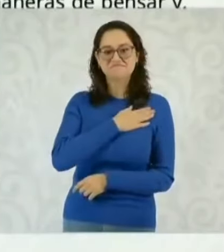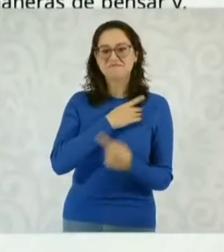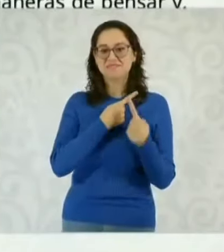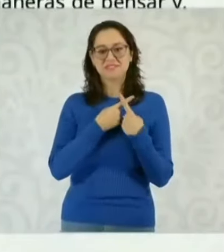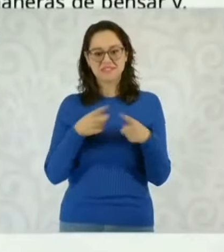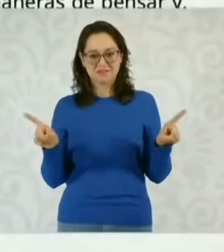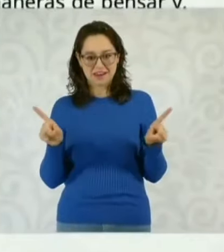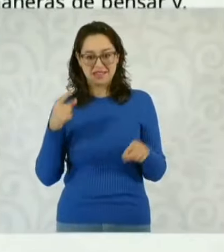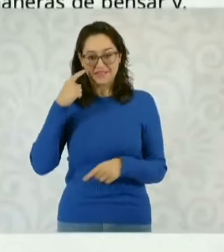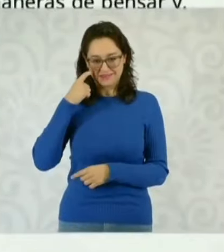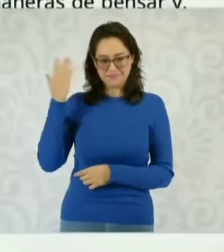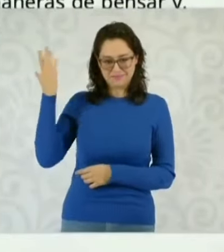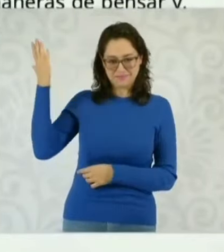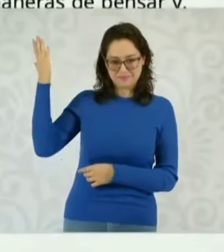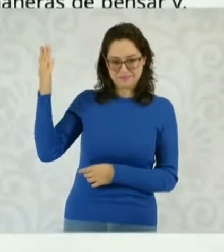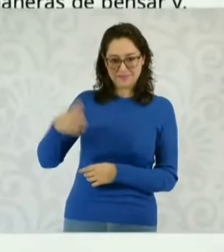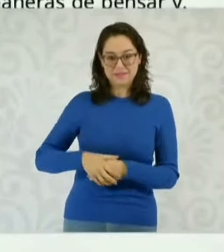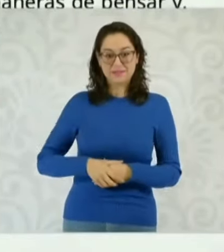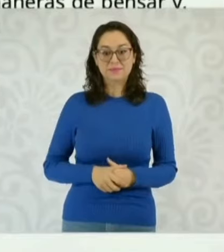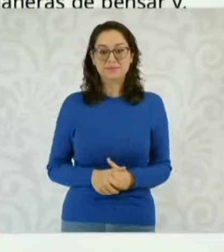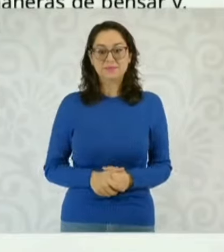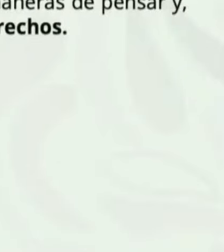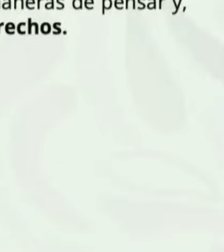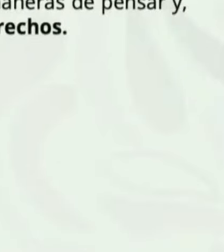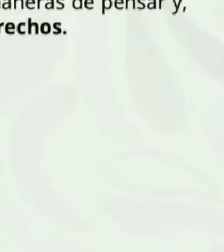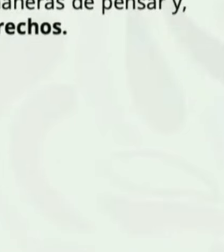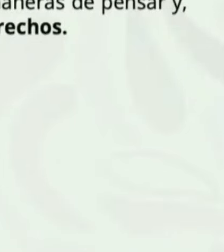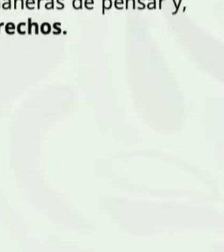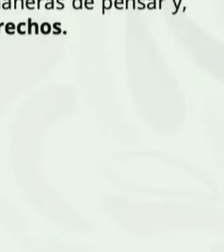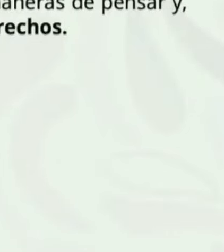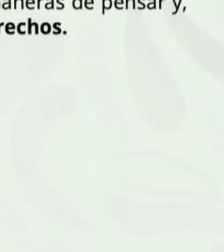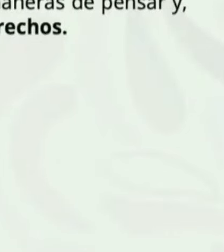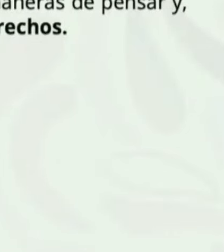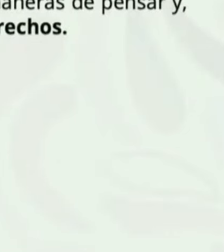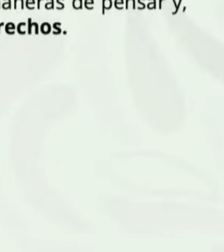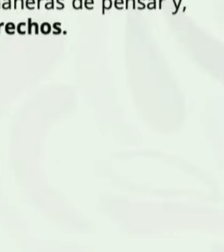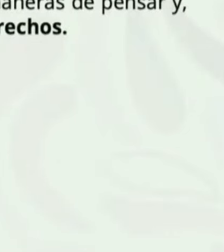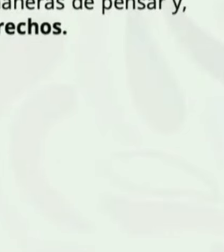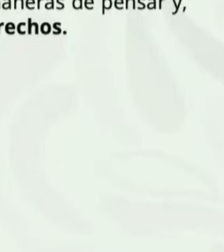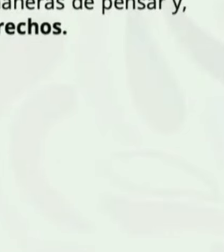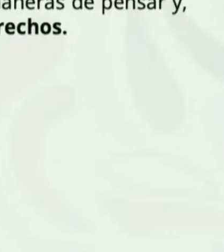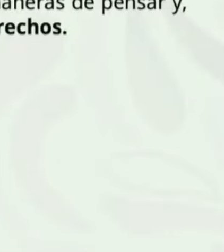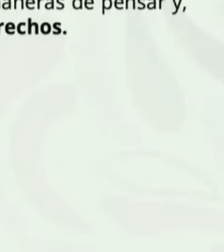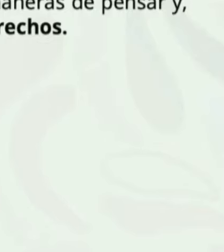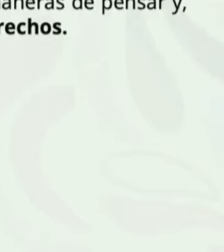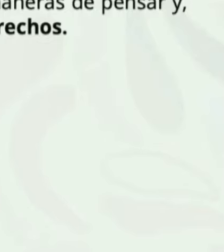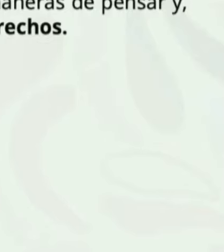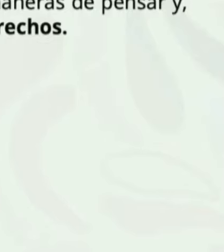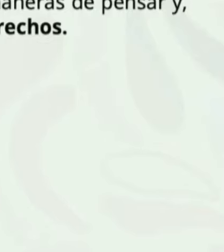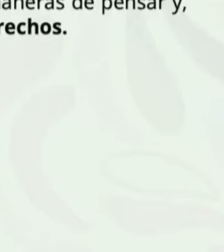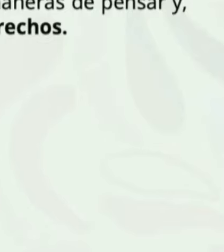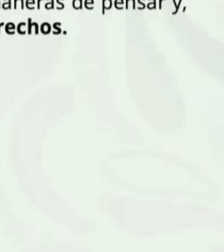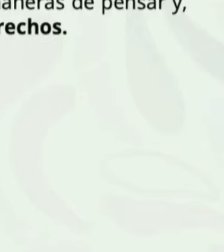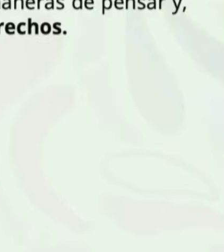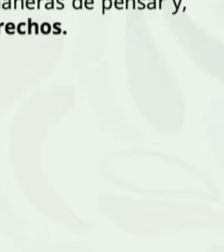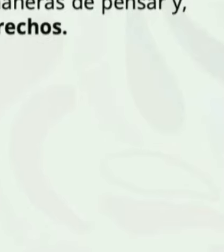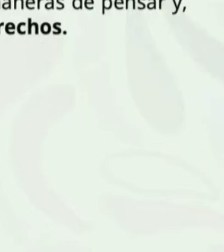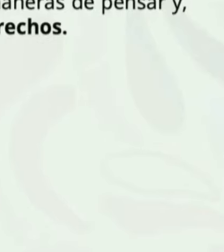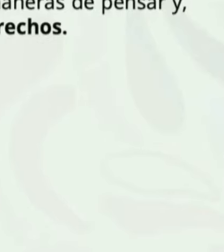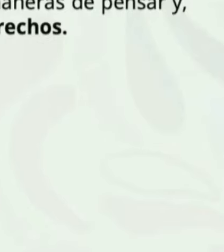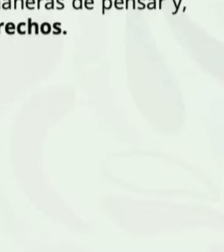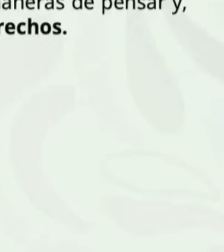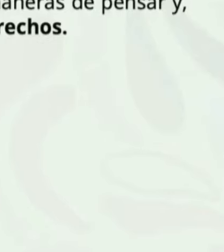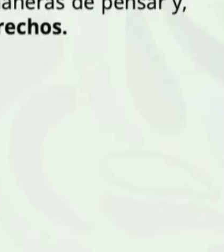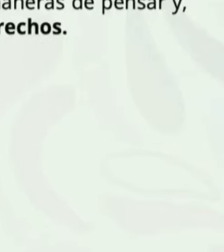68 lenguas indígenas, además de las lenguas de inmigración. Somos uno de los 8 países con mayor número